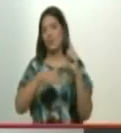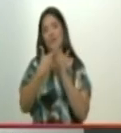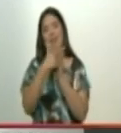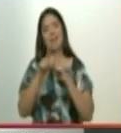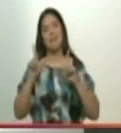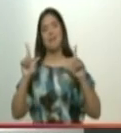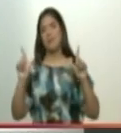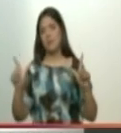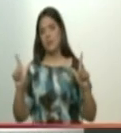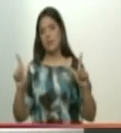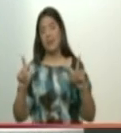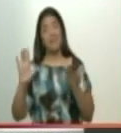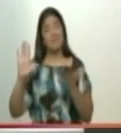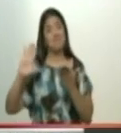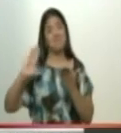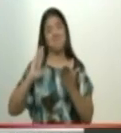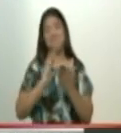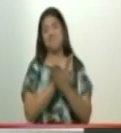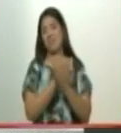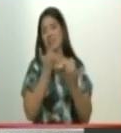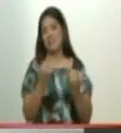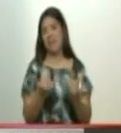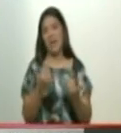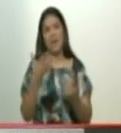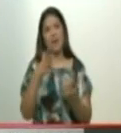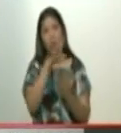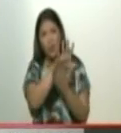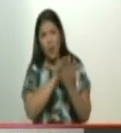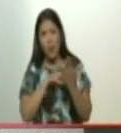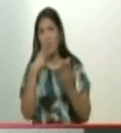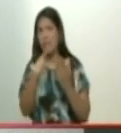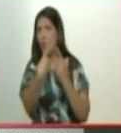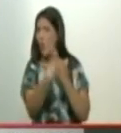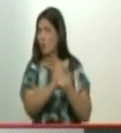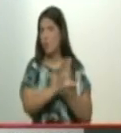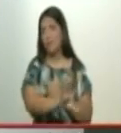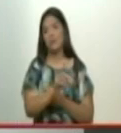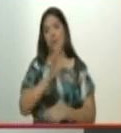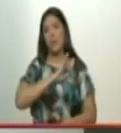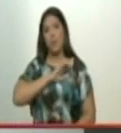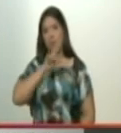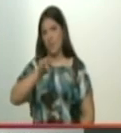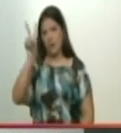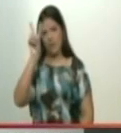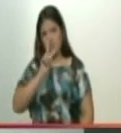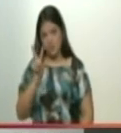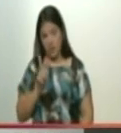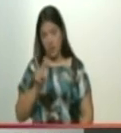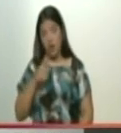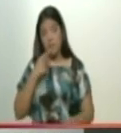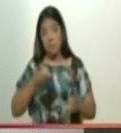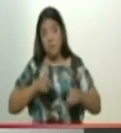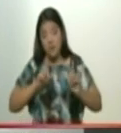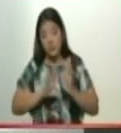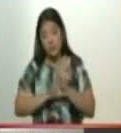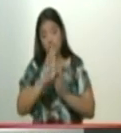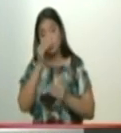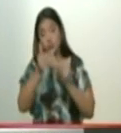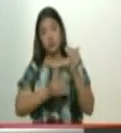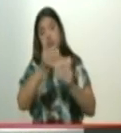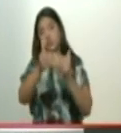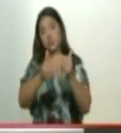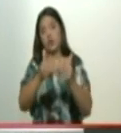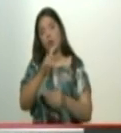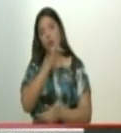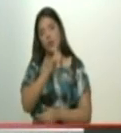nos anima. Erradicar una práctica que no es nuestro país ha permitido avanzar con esta